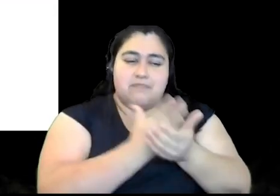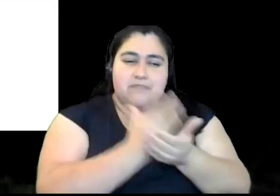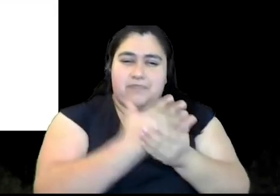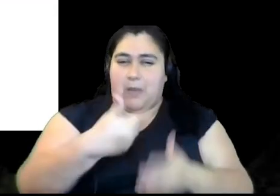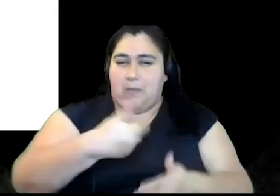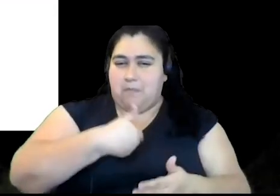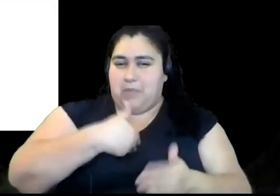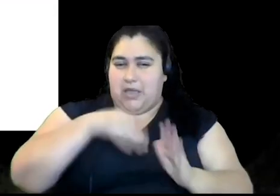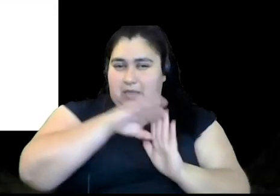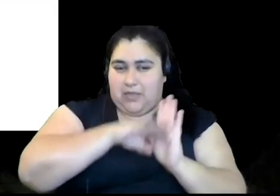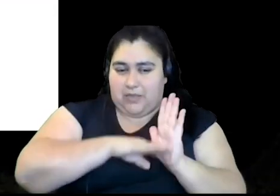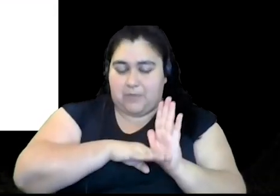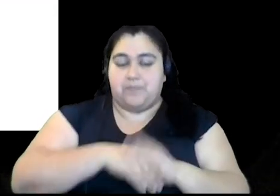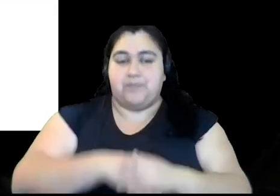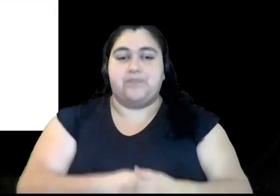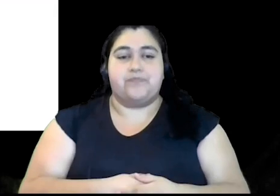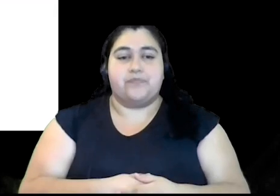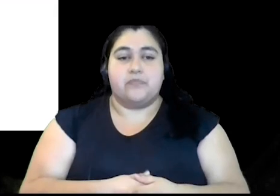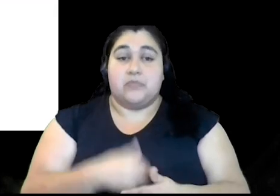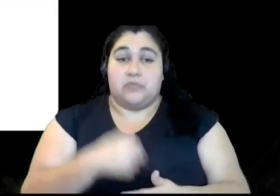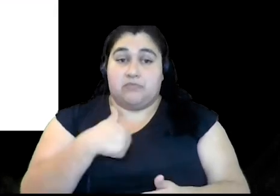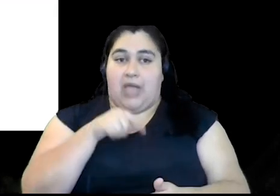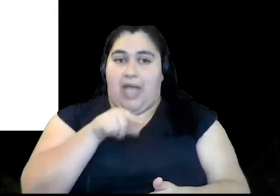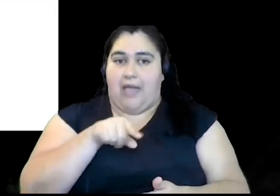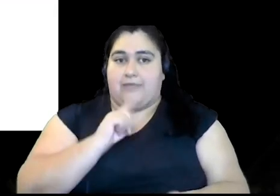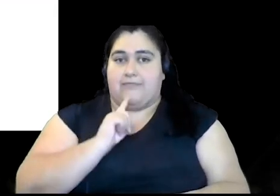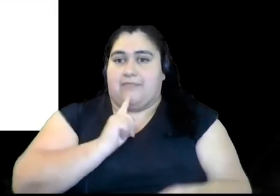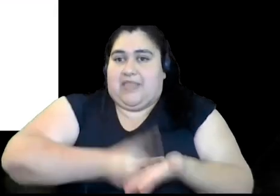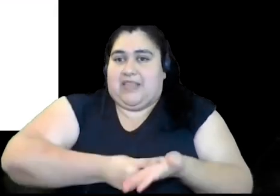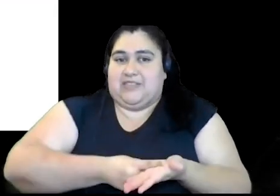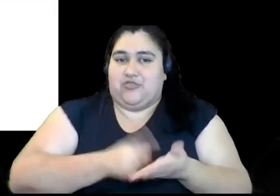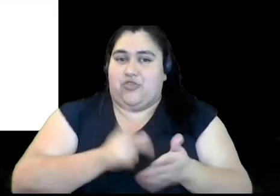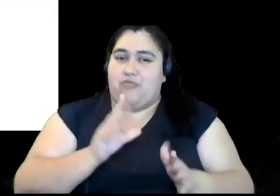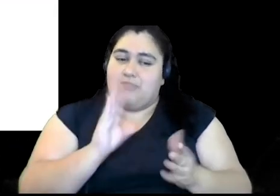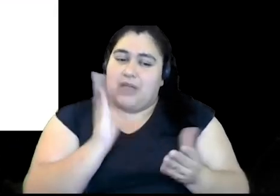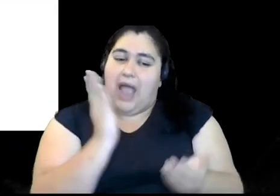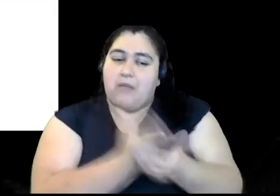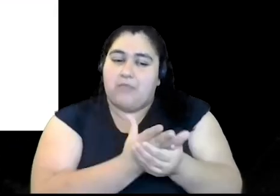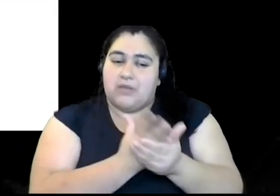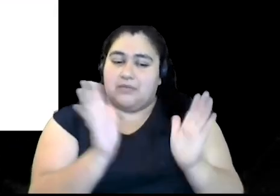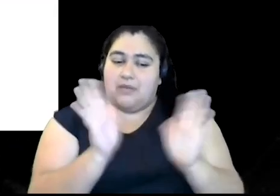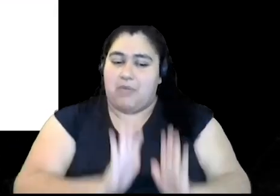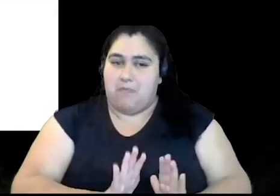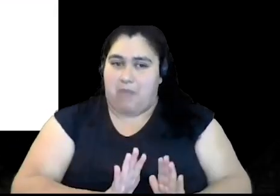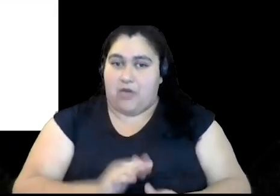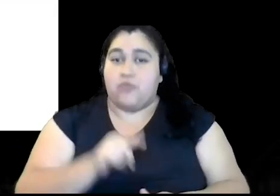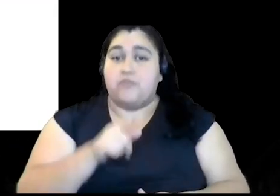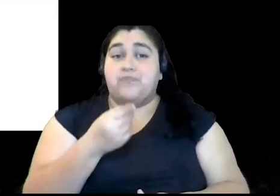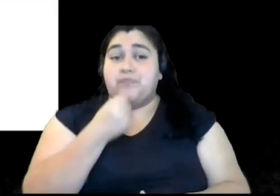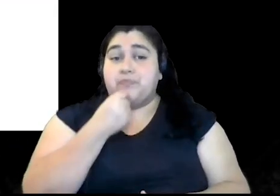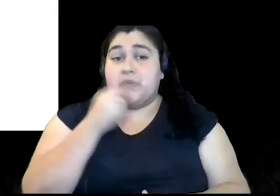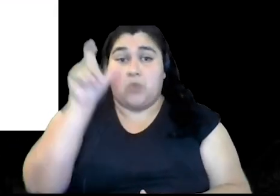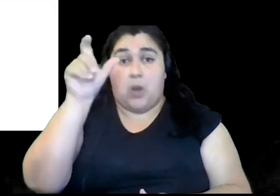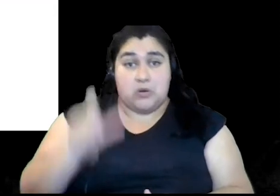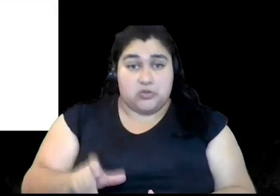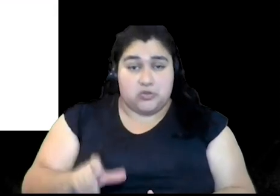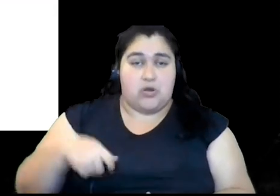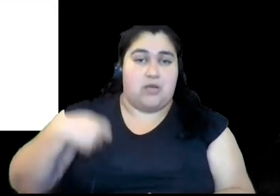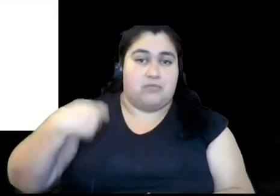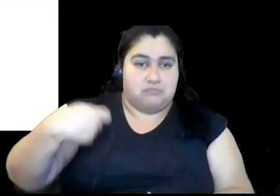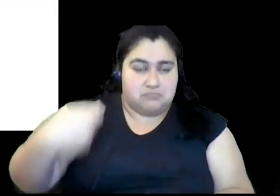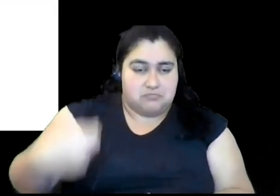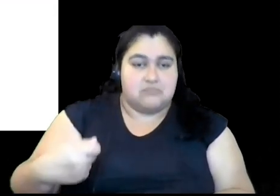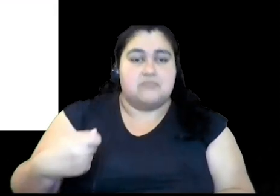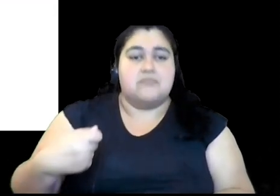Entonces, cuando comienzo con la determinación, tengo que considerar si ese contribuyente